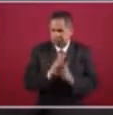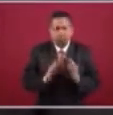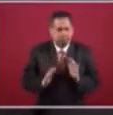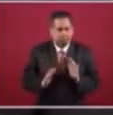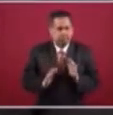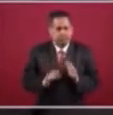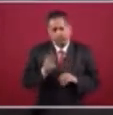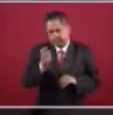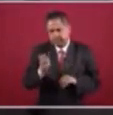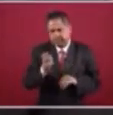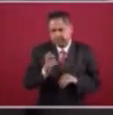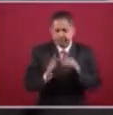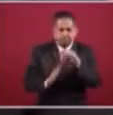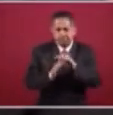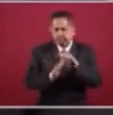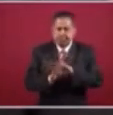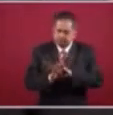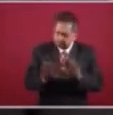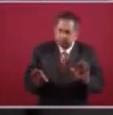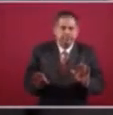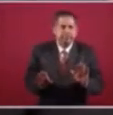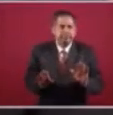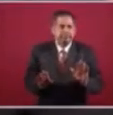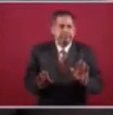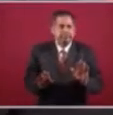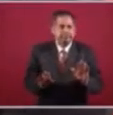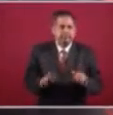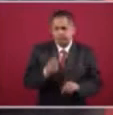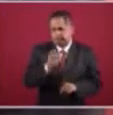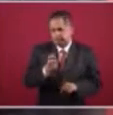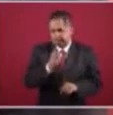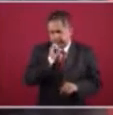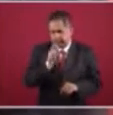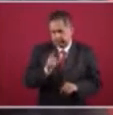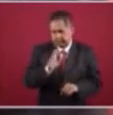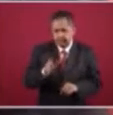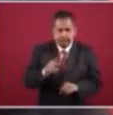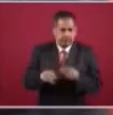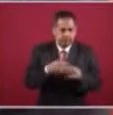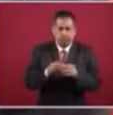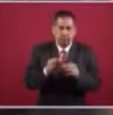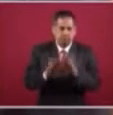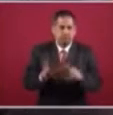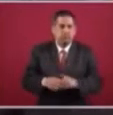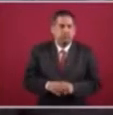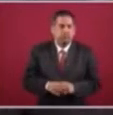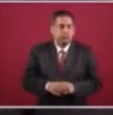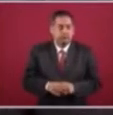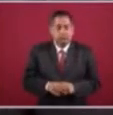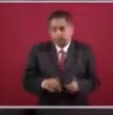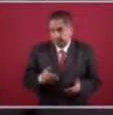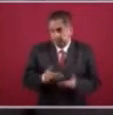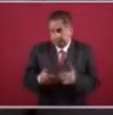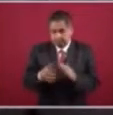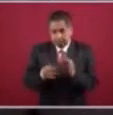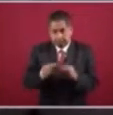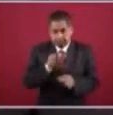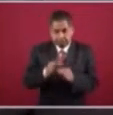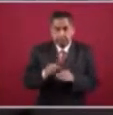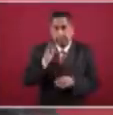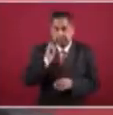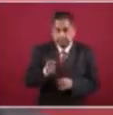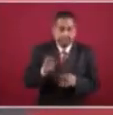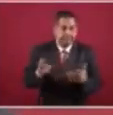Eso es lo que se ha logrado hasta ahora. Es,